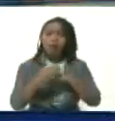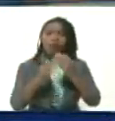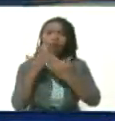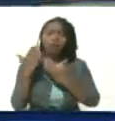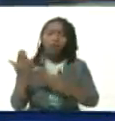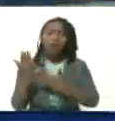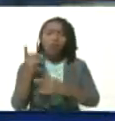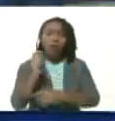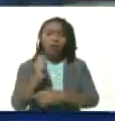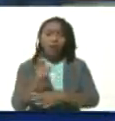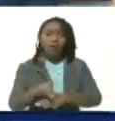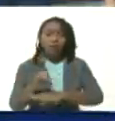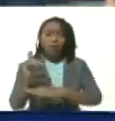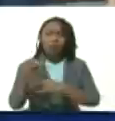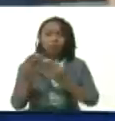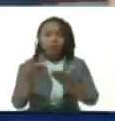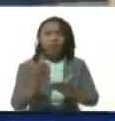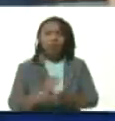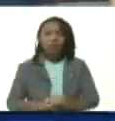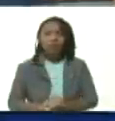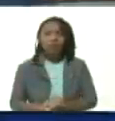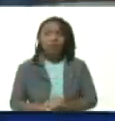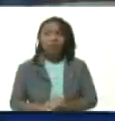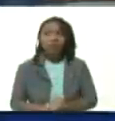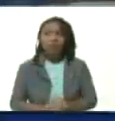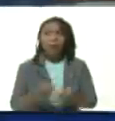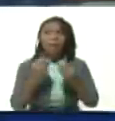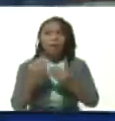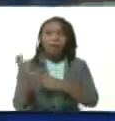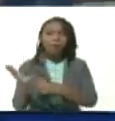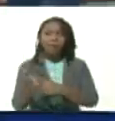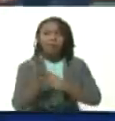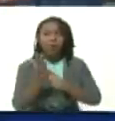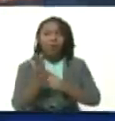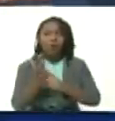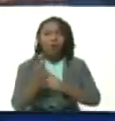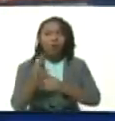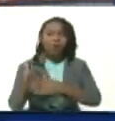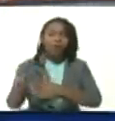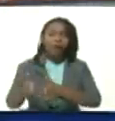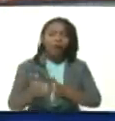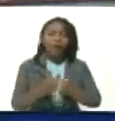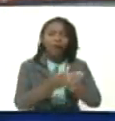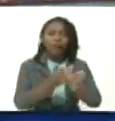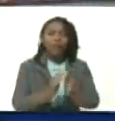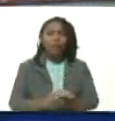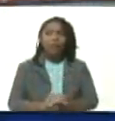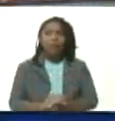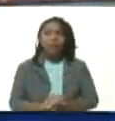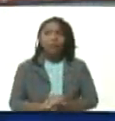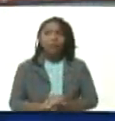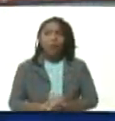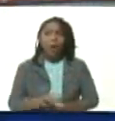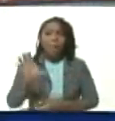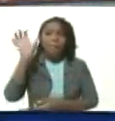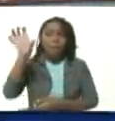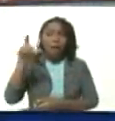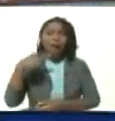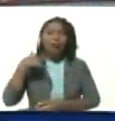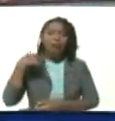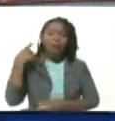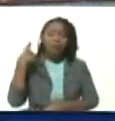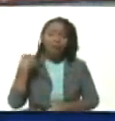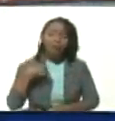tarea que te dejo, perdomo, para que me planteen el camino. El país tiene que ser